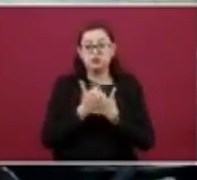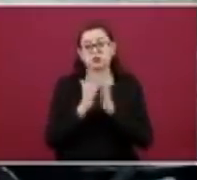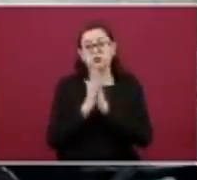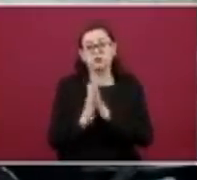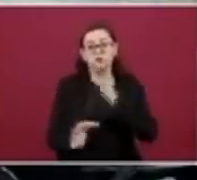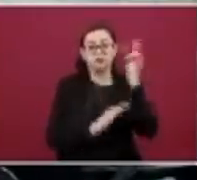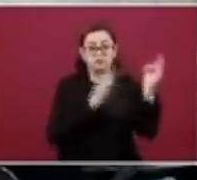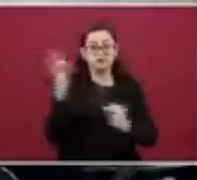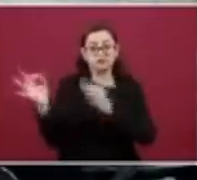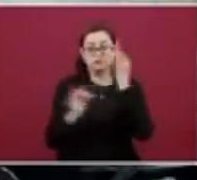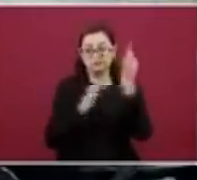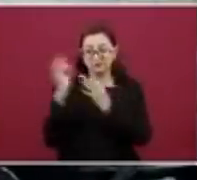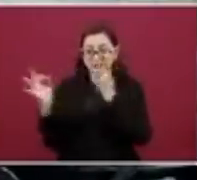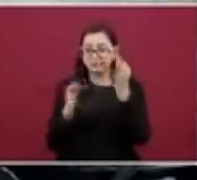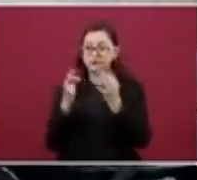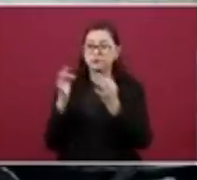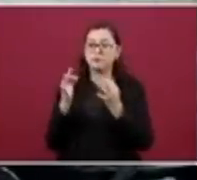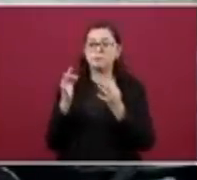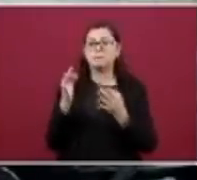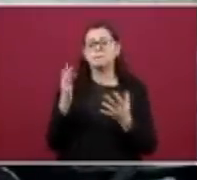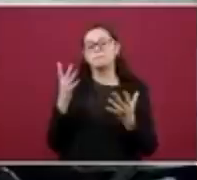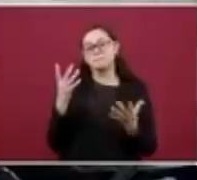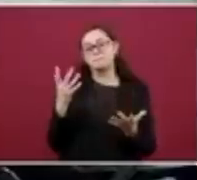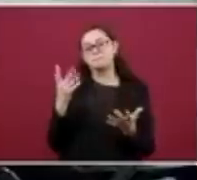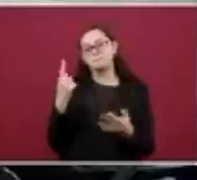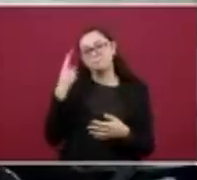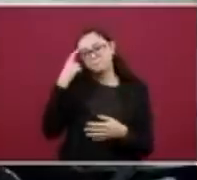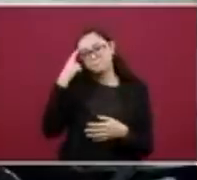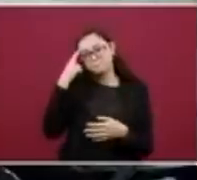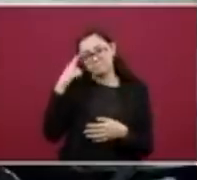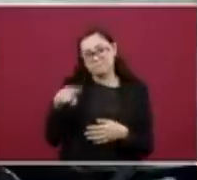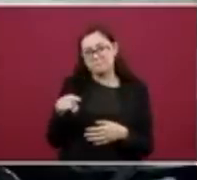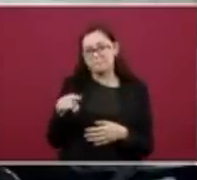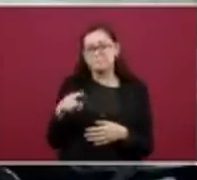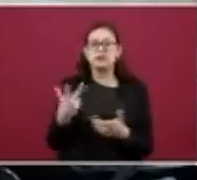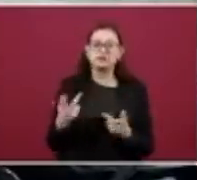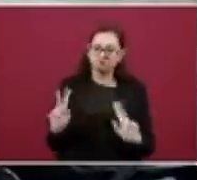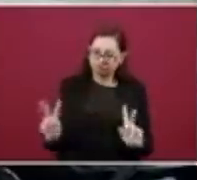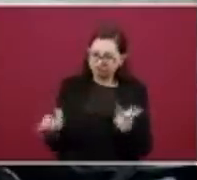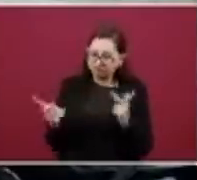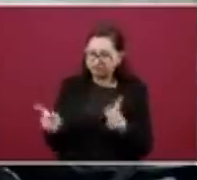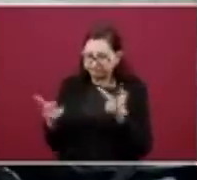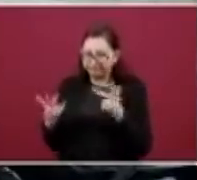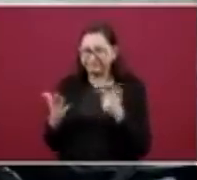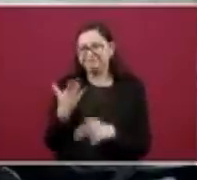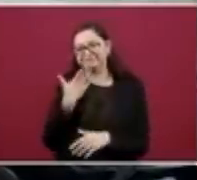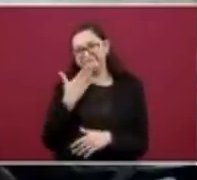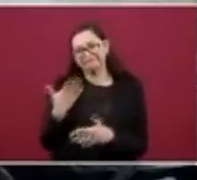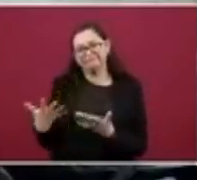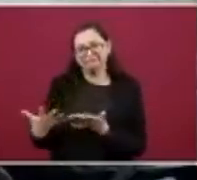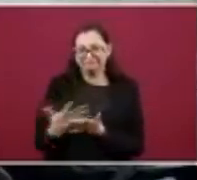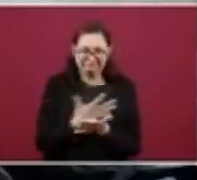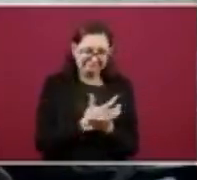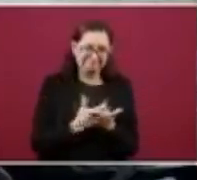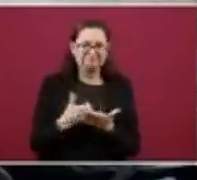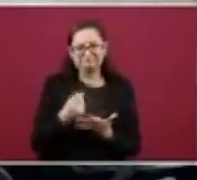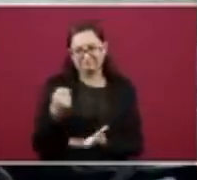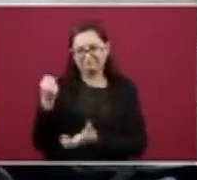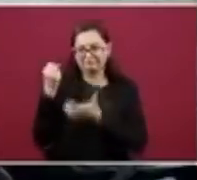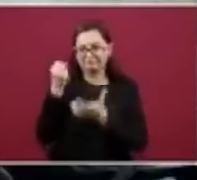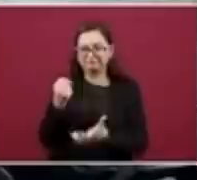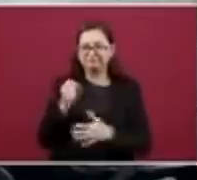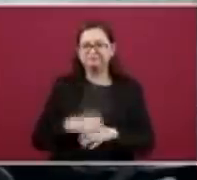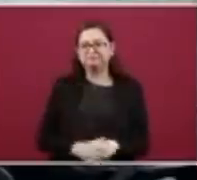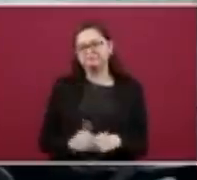difusión para que estén buenas las ventas y recaudemos. Muy